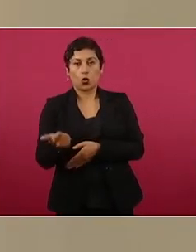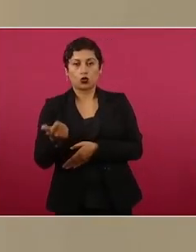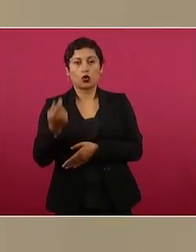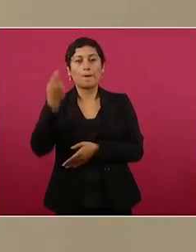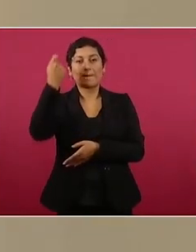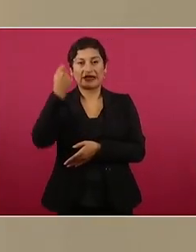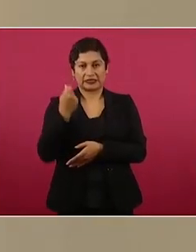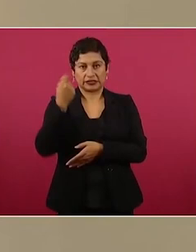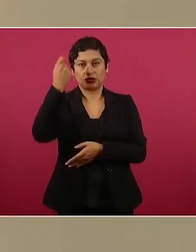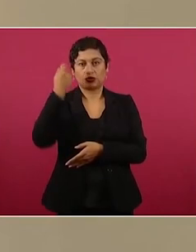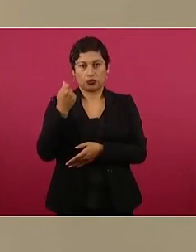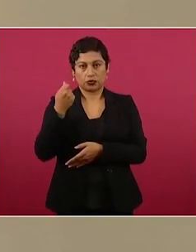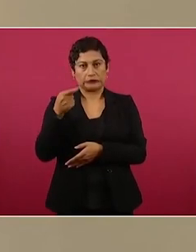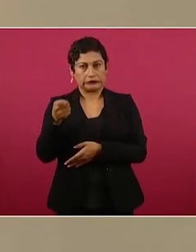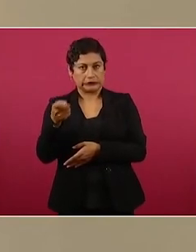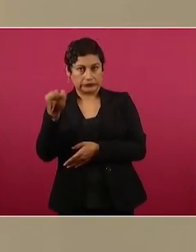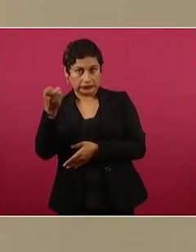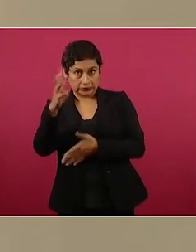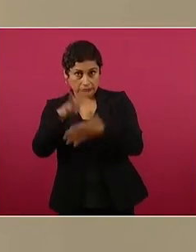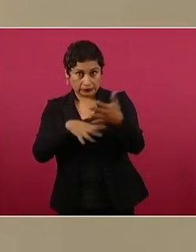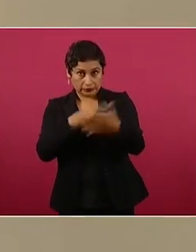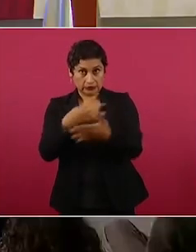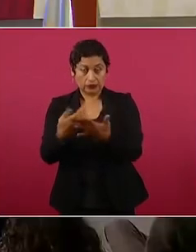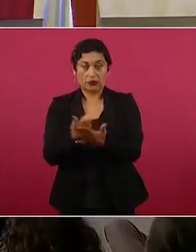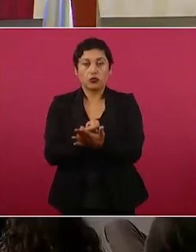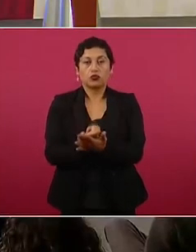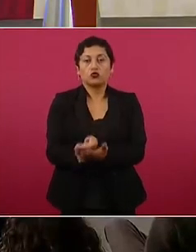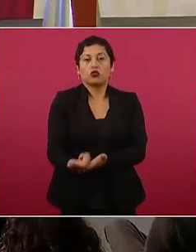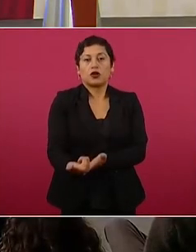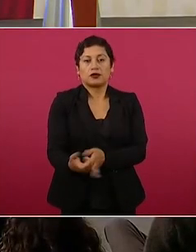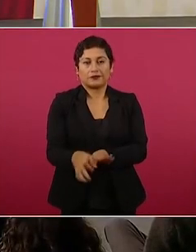vayan buscando, pero este también es interesante.